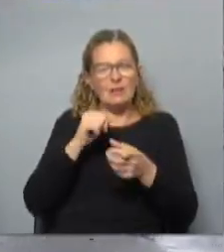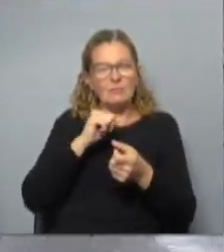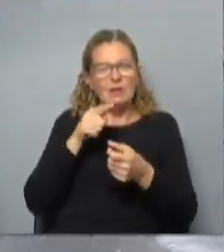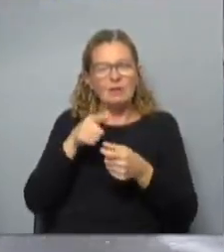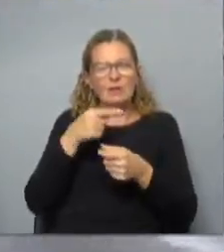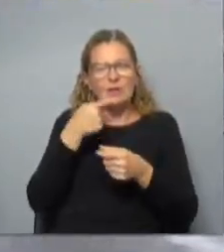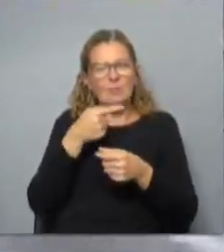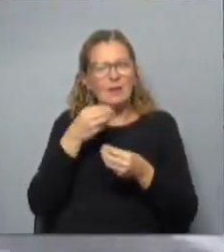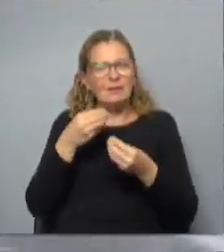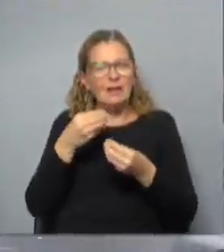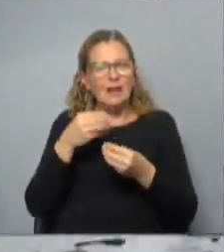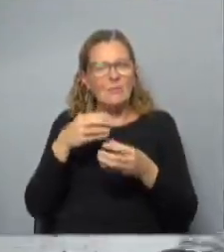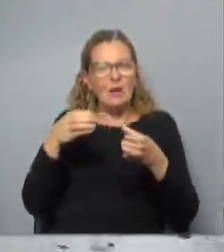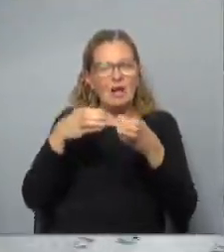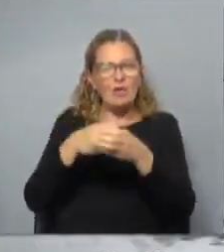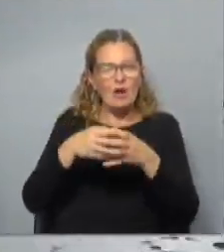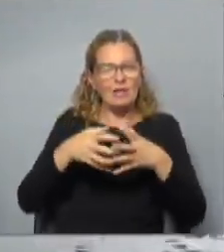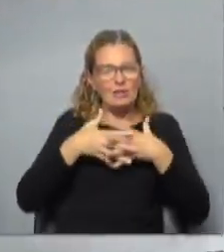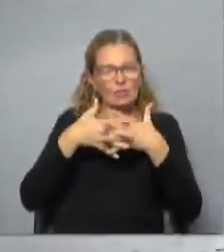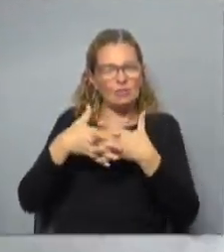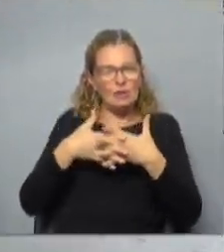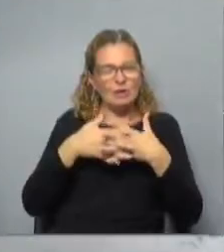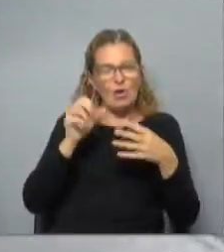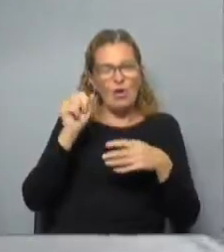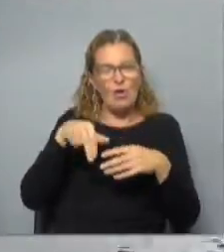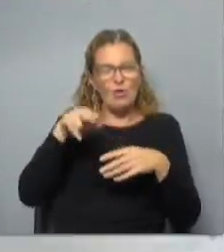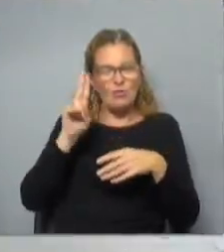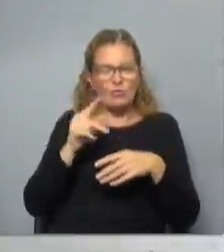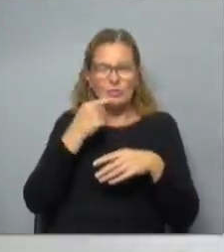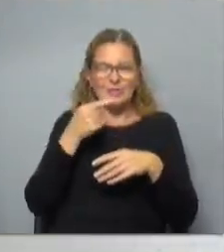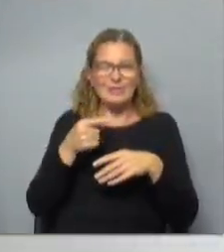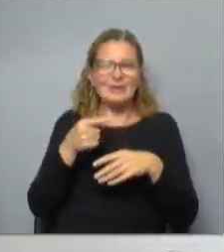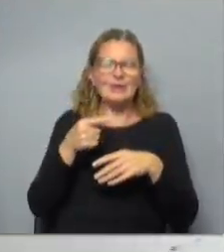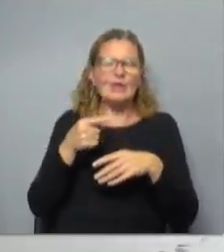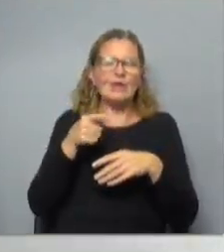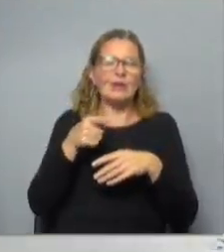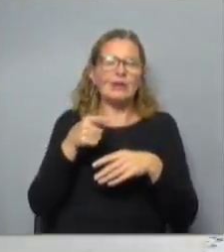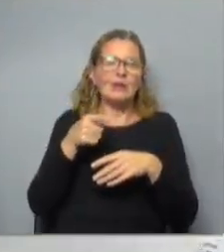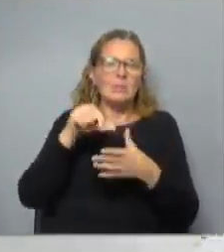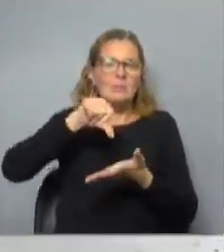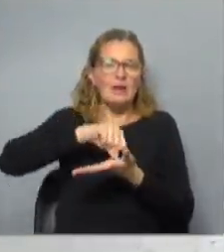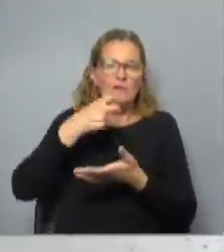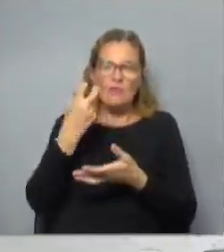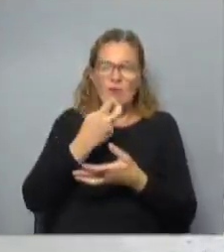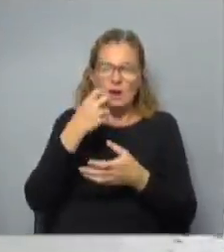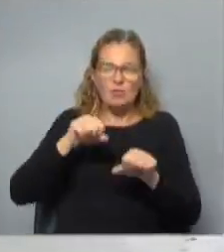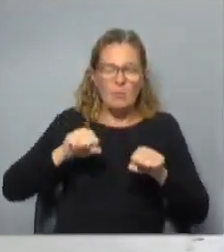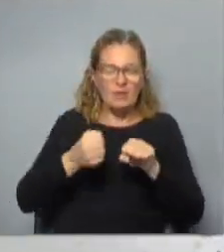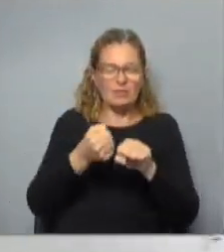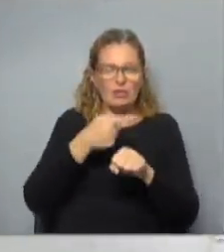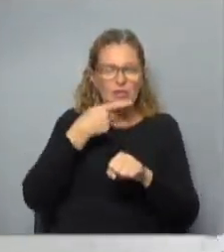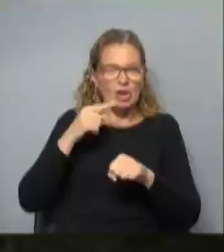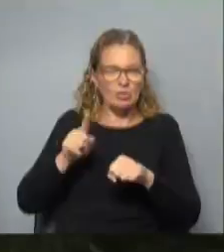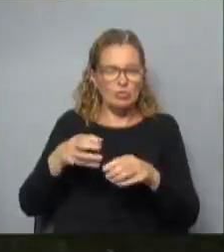al tiempo que la embajadora de eeuu ante naciones unidas linda thomas greenfield anunció que su país buscará la suspensión de rusia